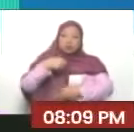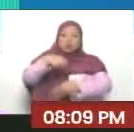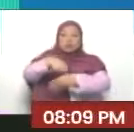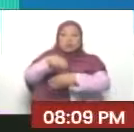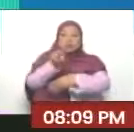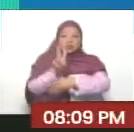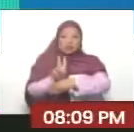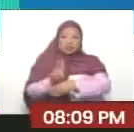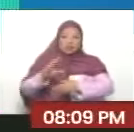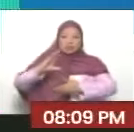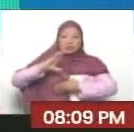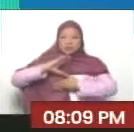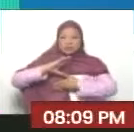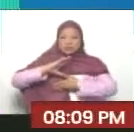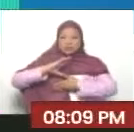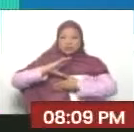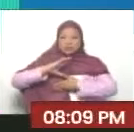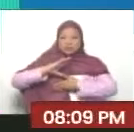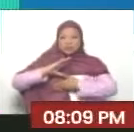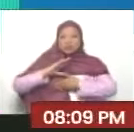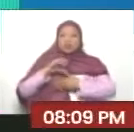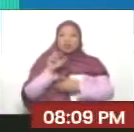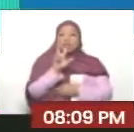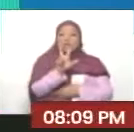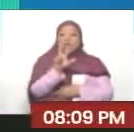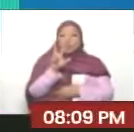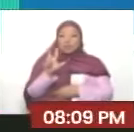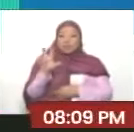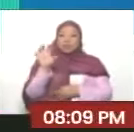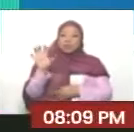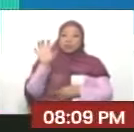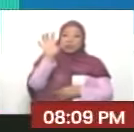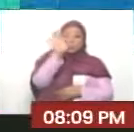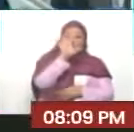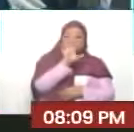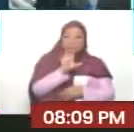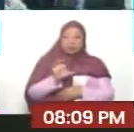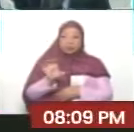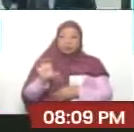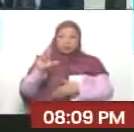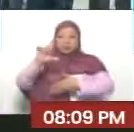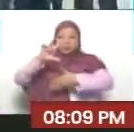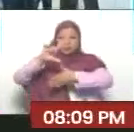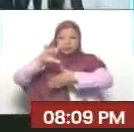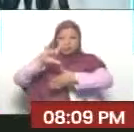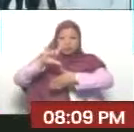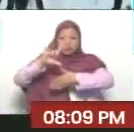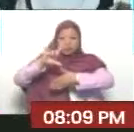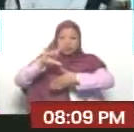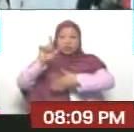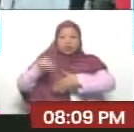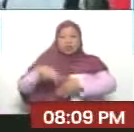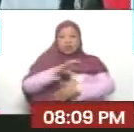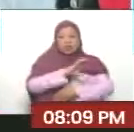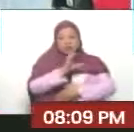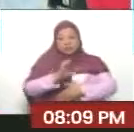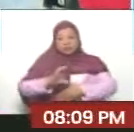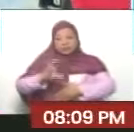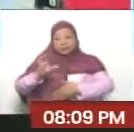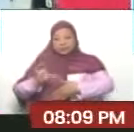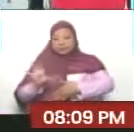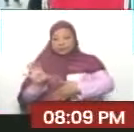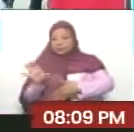CELAP. Ahí estuvieron los 33 países de América Latina y el Caribe. Completo.